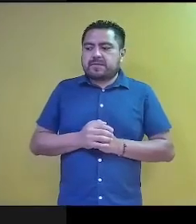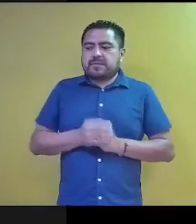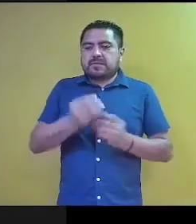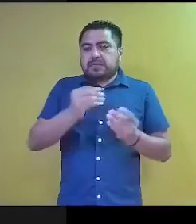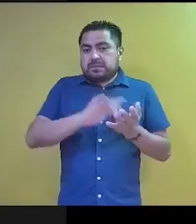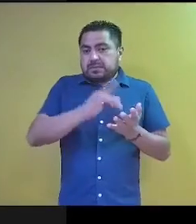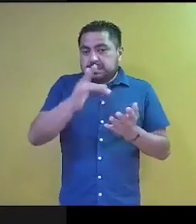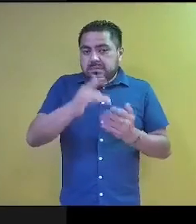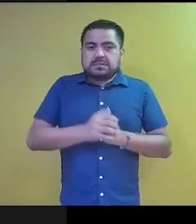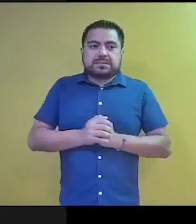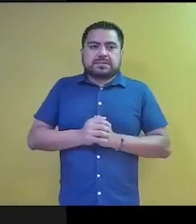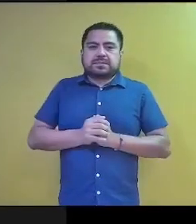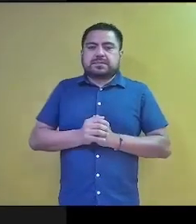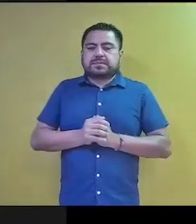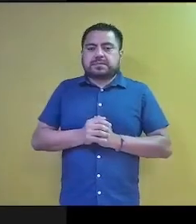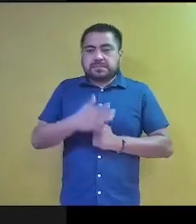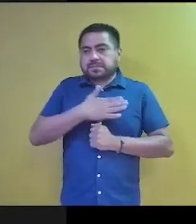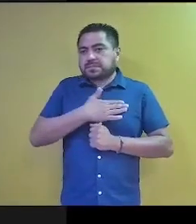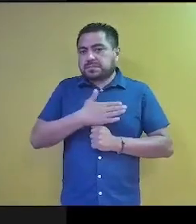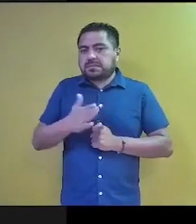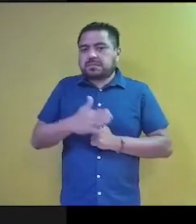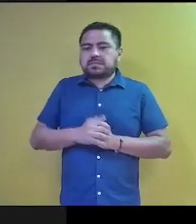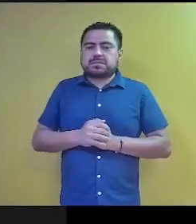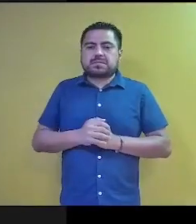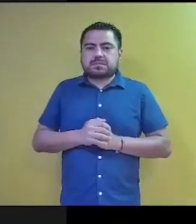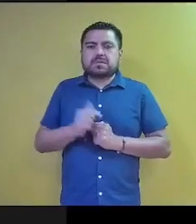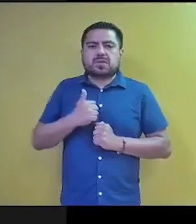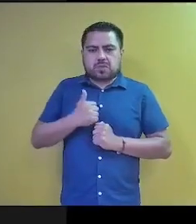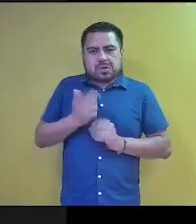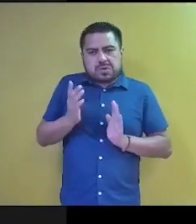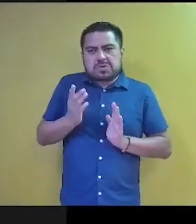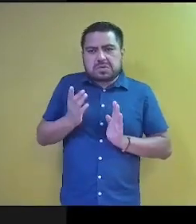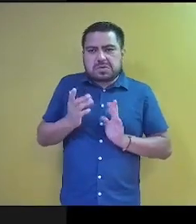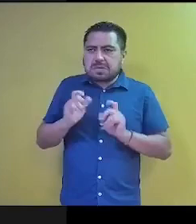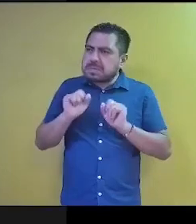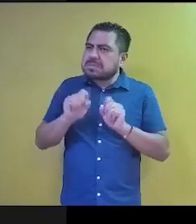Muchas gracias. Bueno, comparto